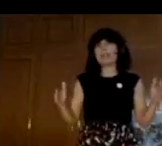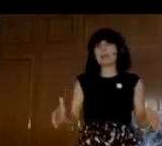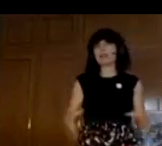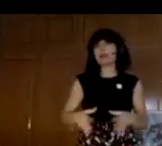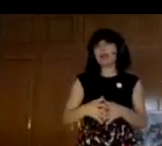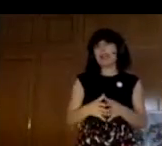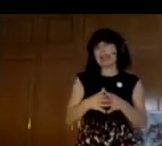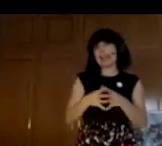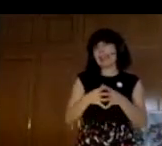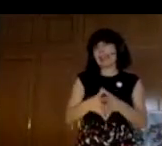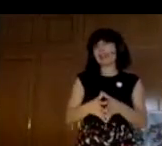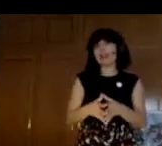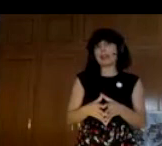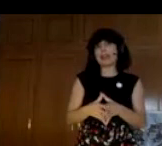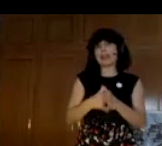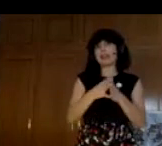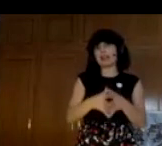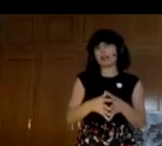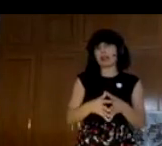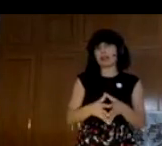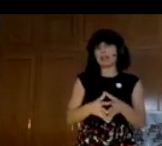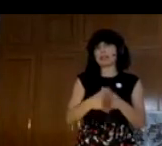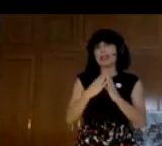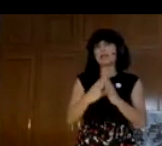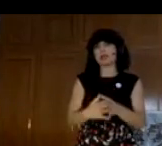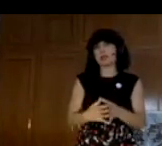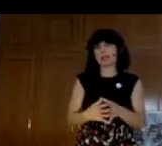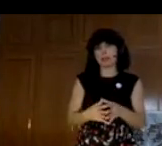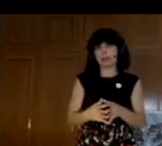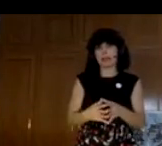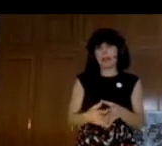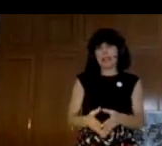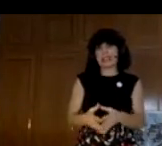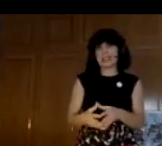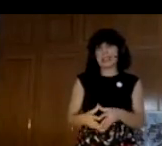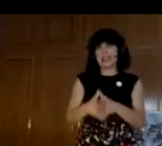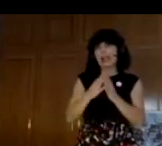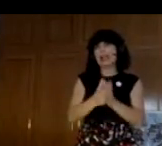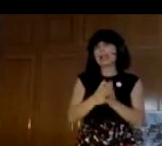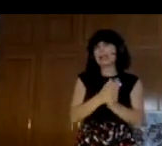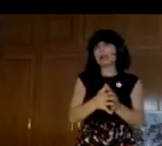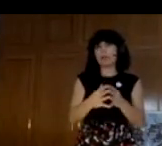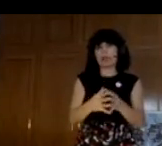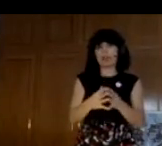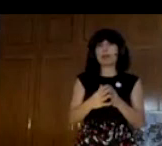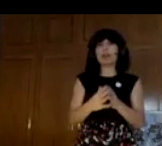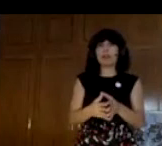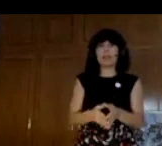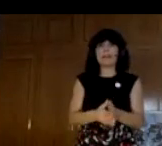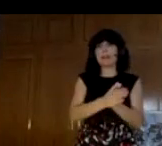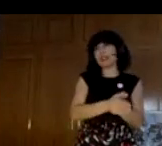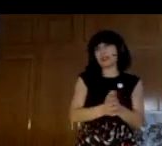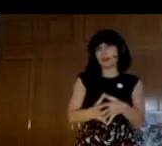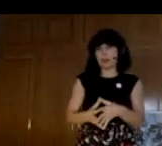que ahora mismo, en el año 2020 con el coronavirus, está de absoluta actualidad. Es decir, ahí tenemos un pequeño pozo de